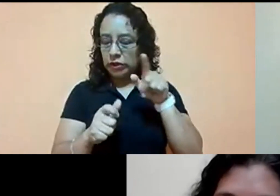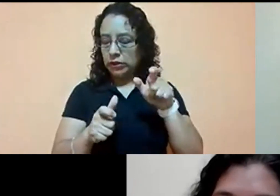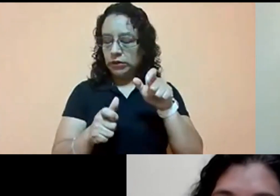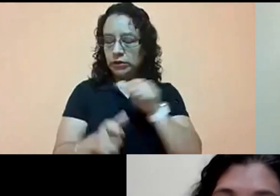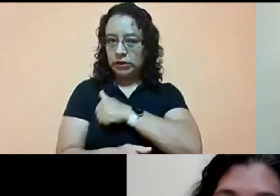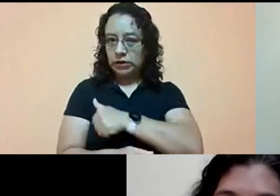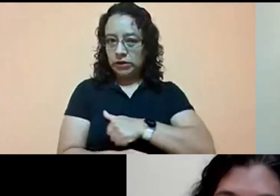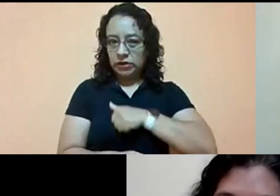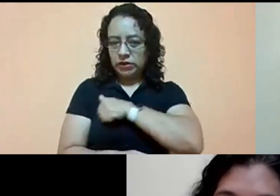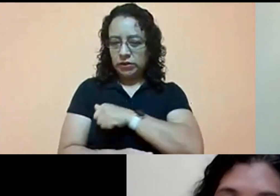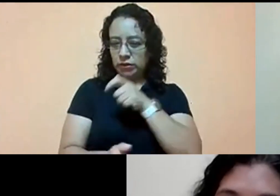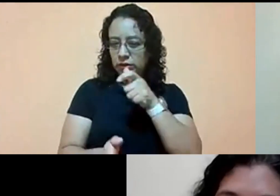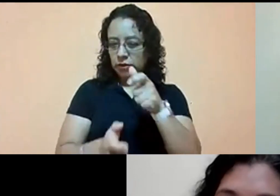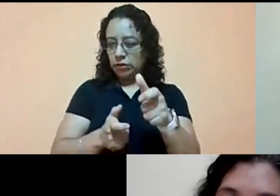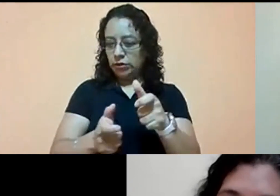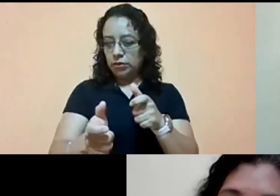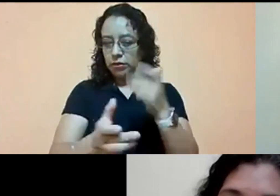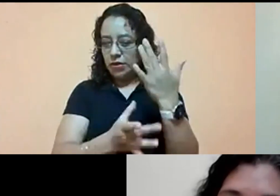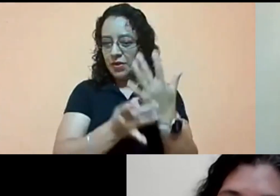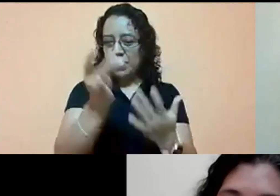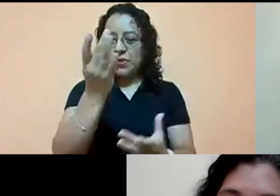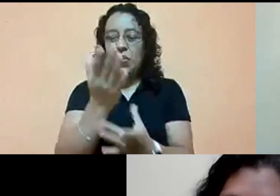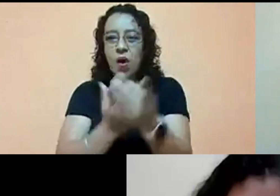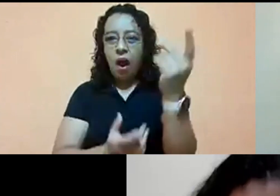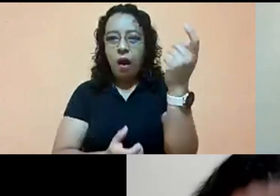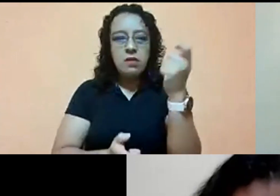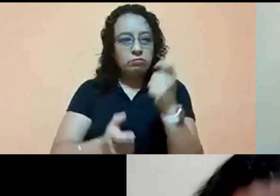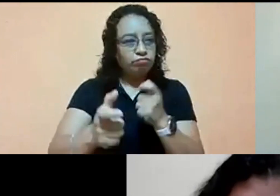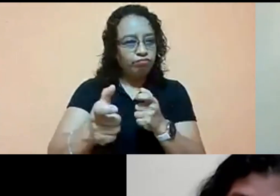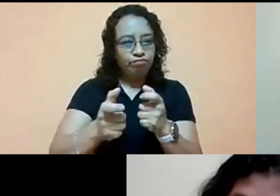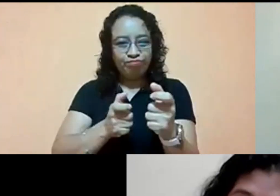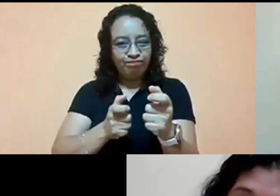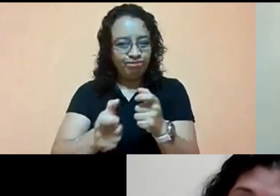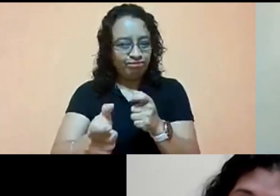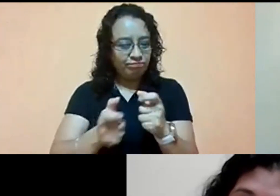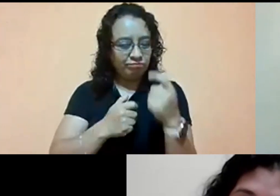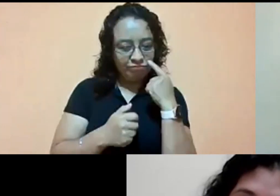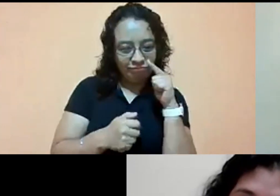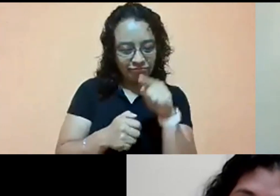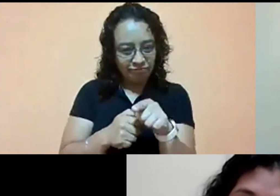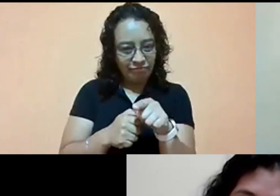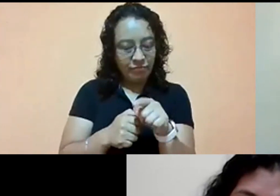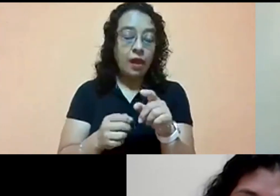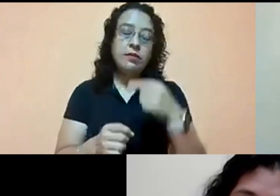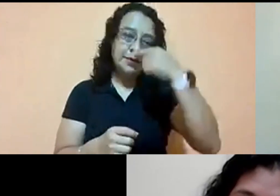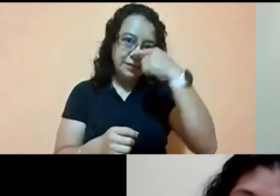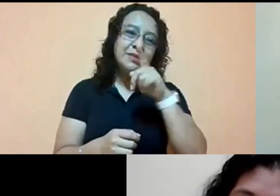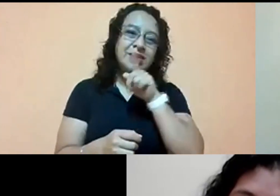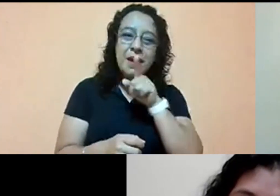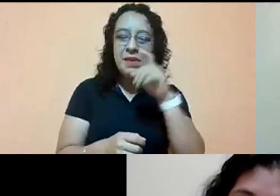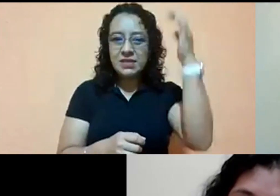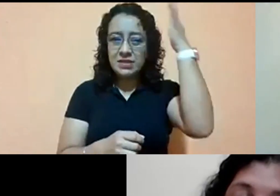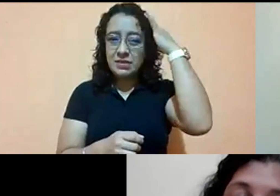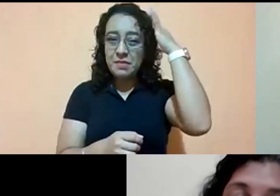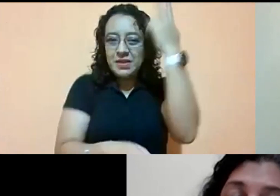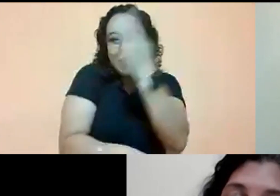a cada una de las habilidades que cada uno de nosotros tenemos. También sepamos que la historia de cada